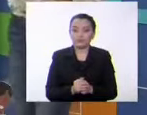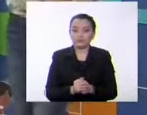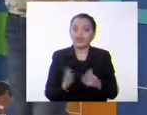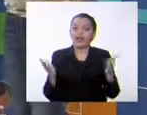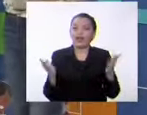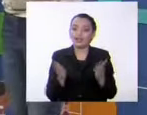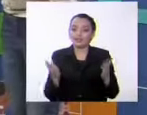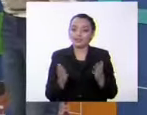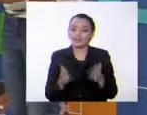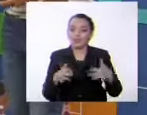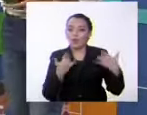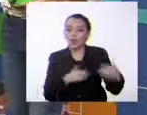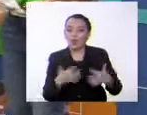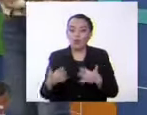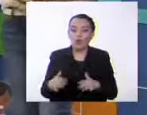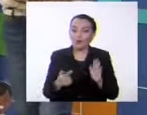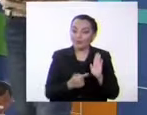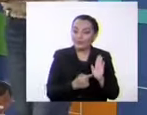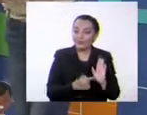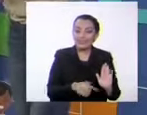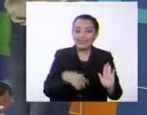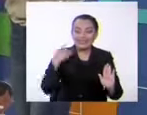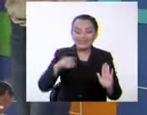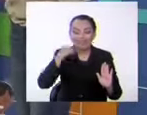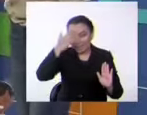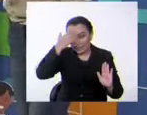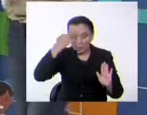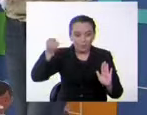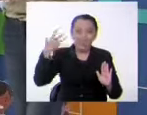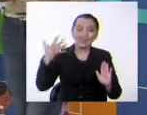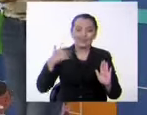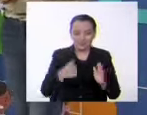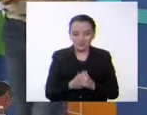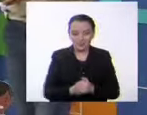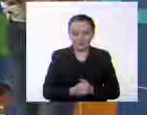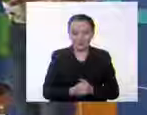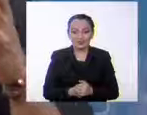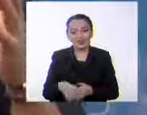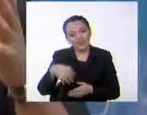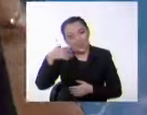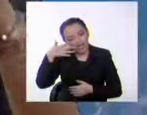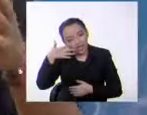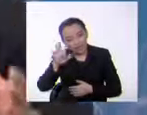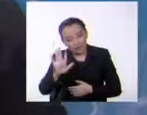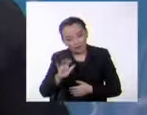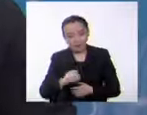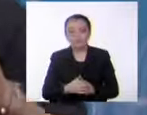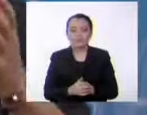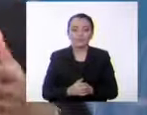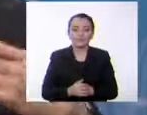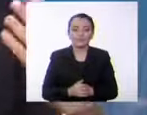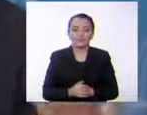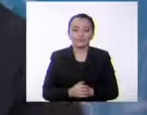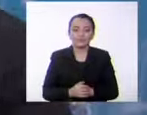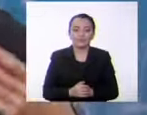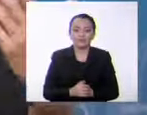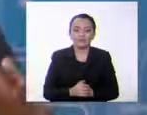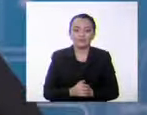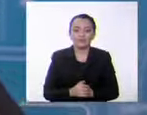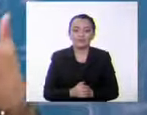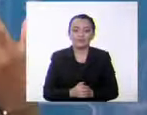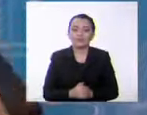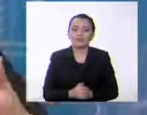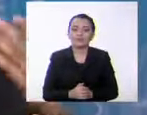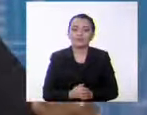tenemos. Ay, es cierto, Luis, ya se me olvidaba. Ok, para ejemplificar un poco esto y para hablar sobre estos cambios que han sucedido en